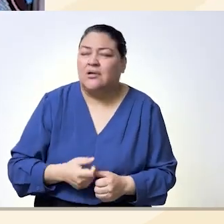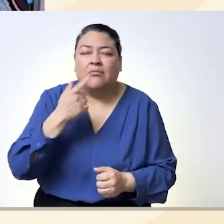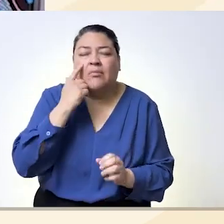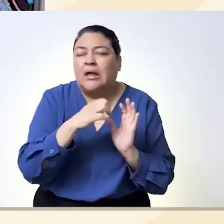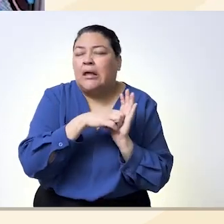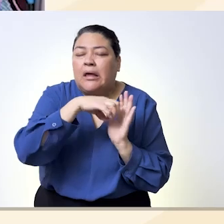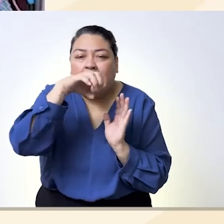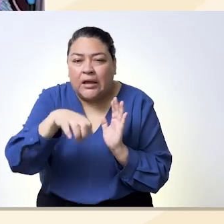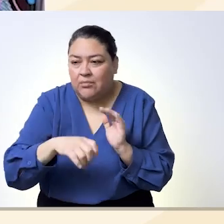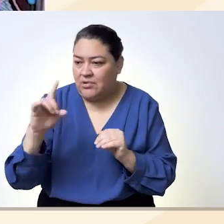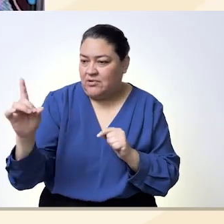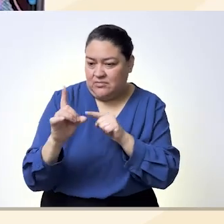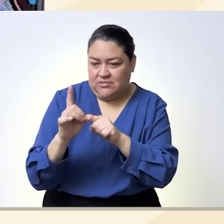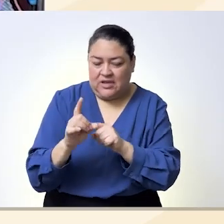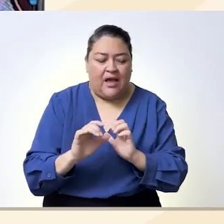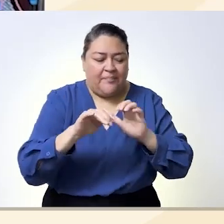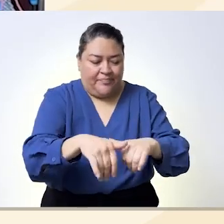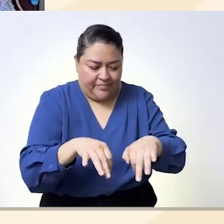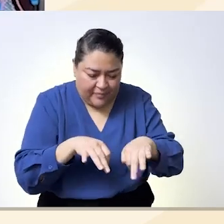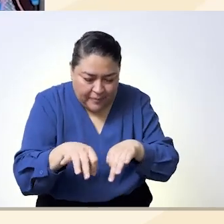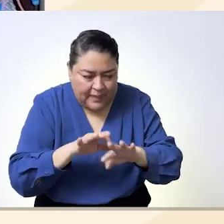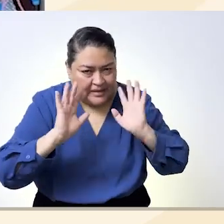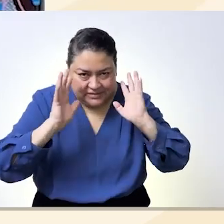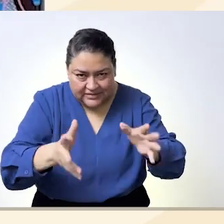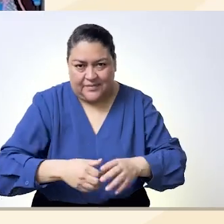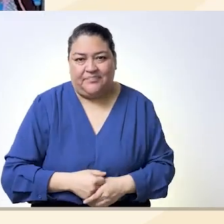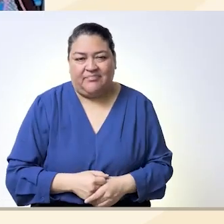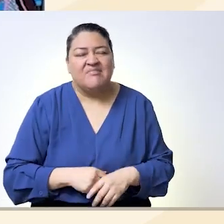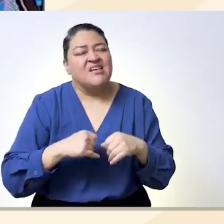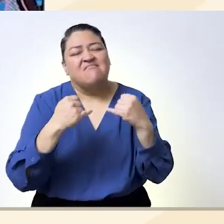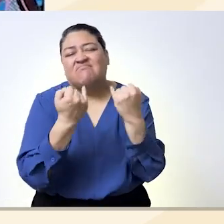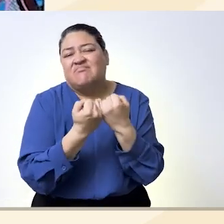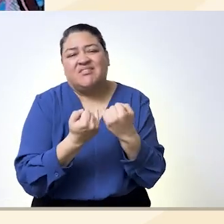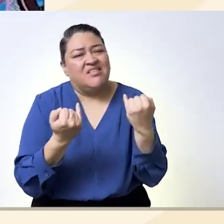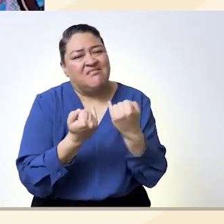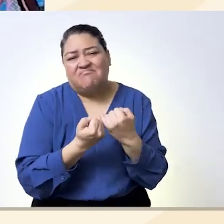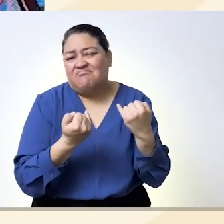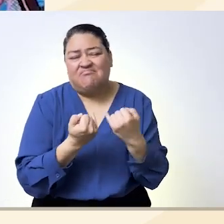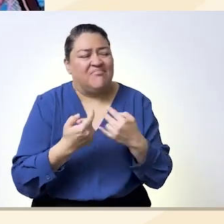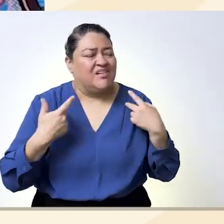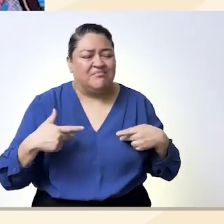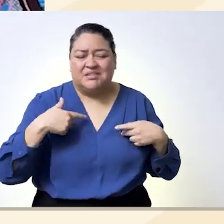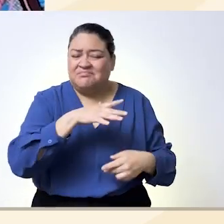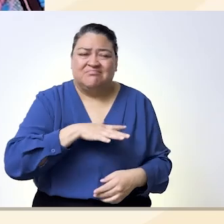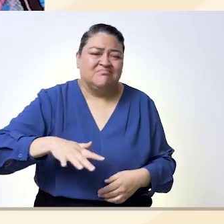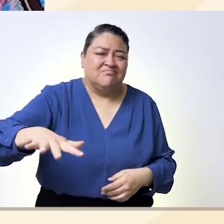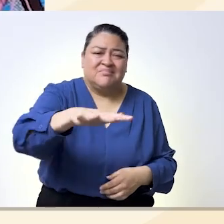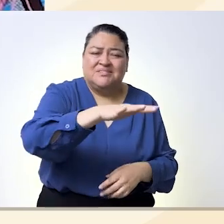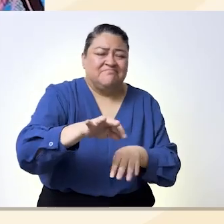trabajo, es lo mismo, hay una demanda social, más allá de lo laboral, hay una demanda